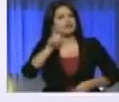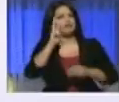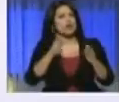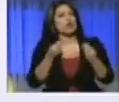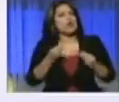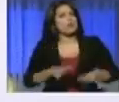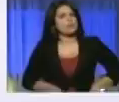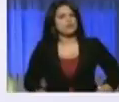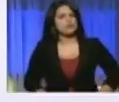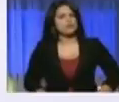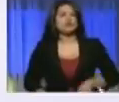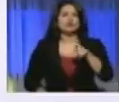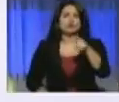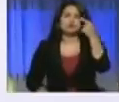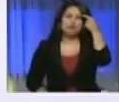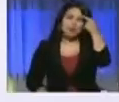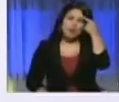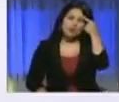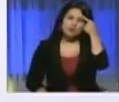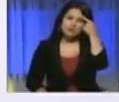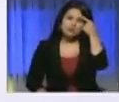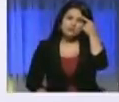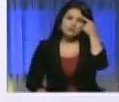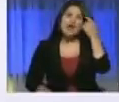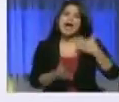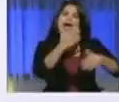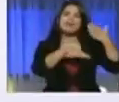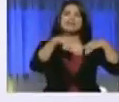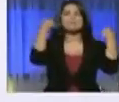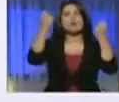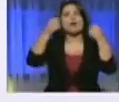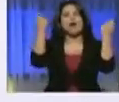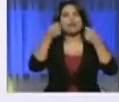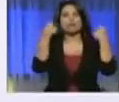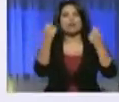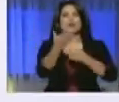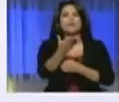¿Ustedes se acuerdan una propaganda de una,